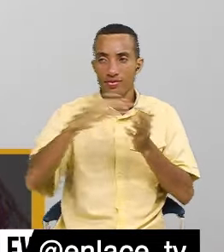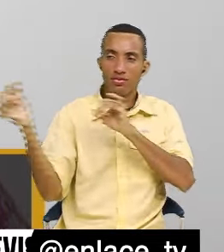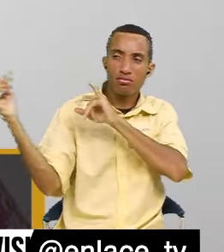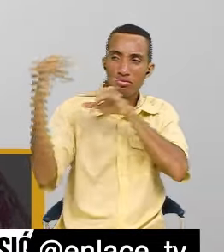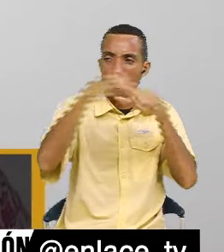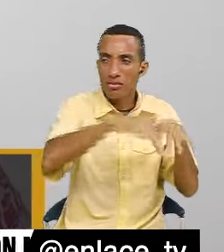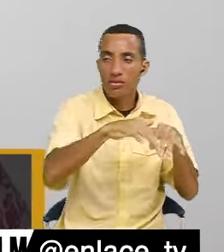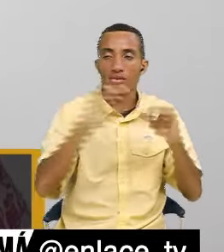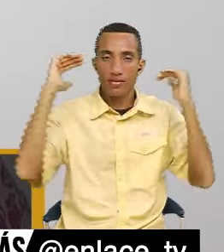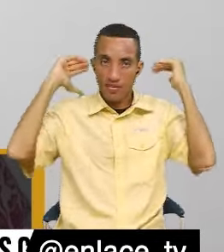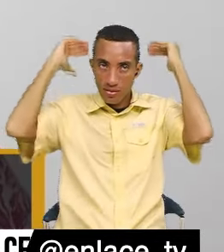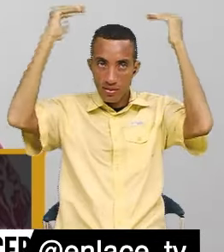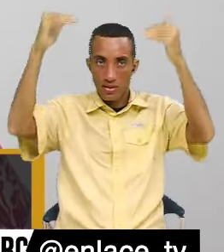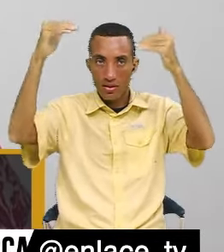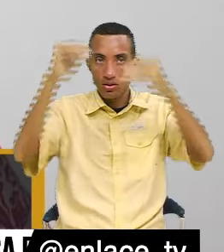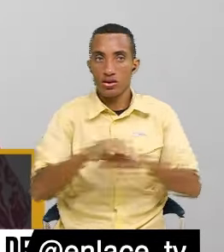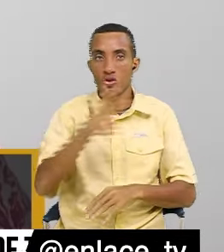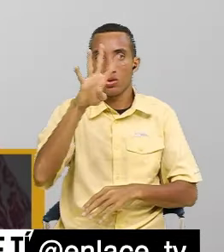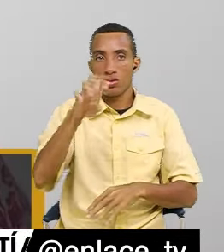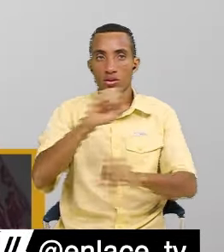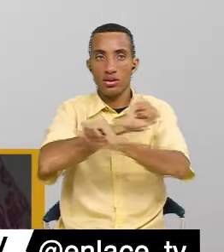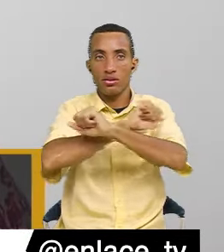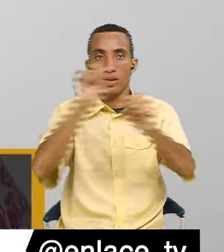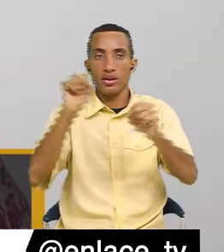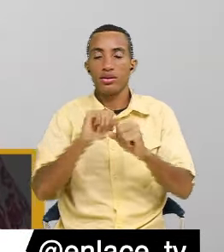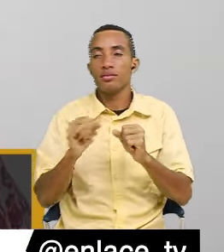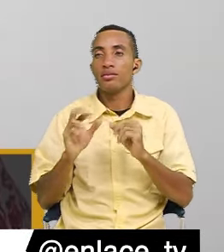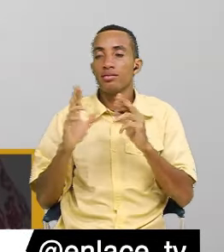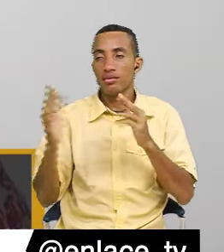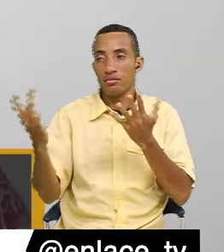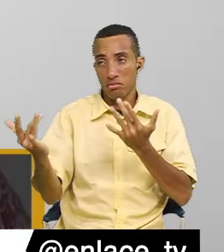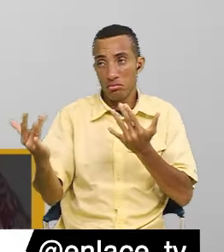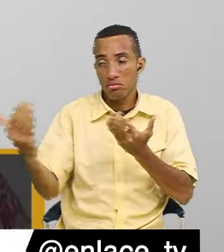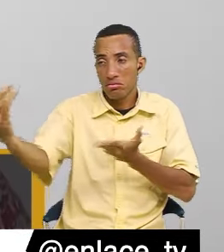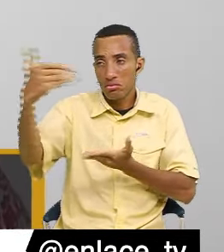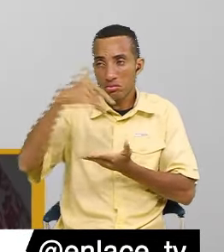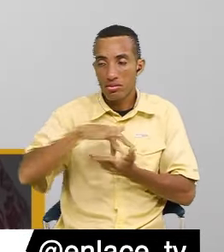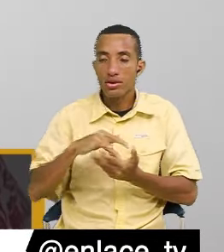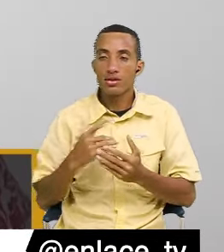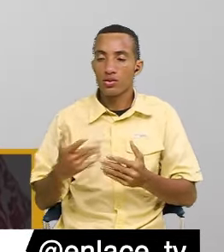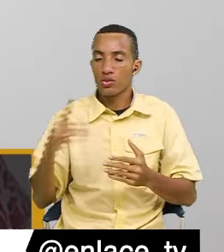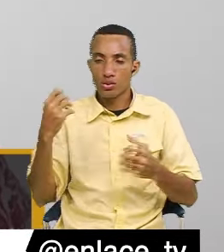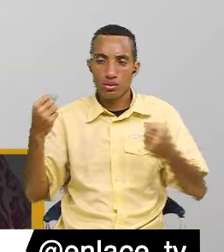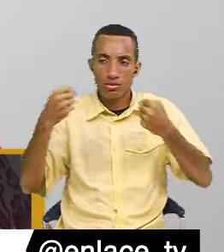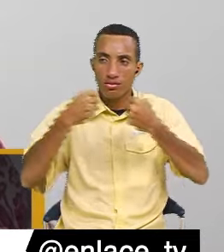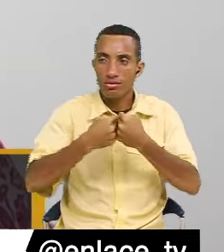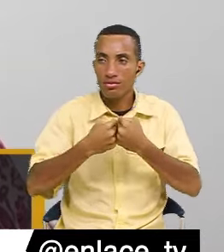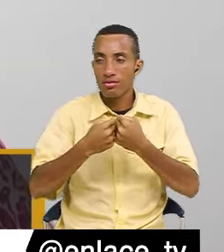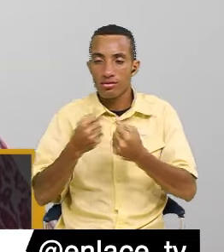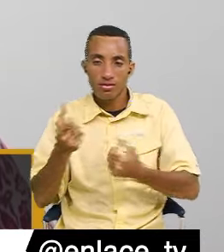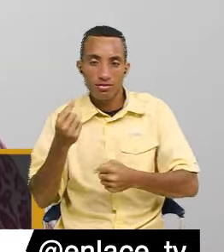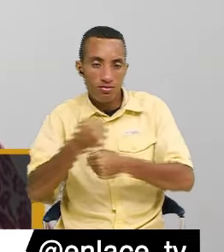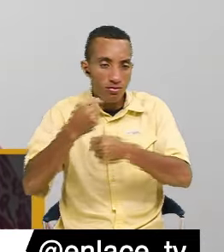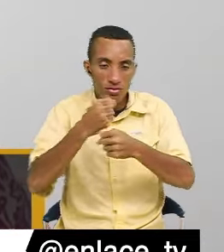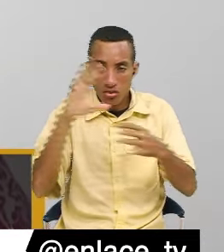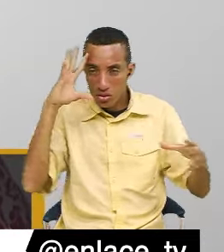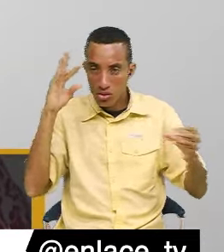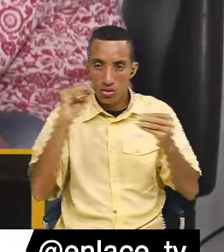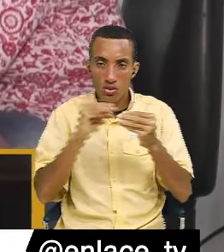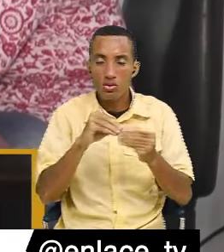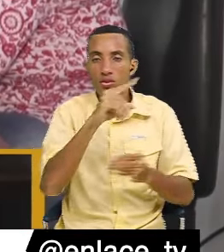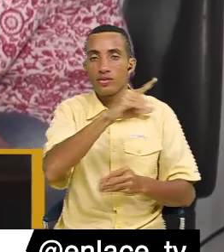la mañana. Y los esperamos para tener el agrado de empezar a trabajar con ellos y el señor alcalde de la mano a mejorar a